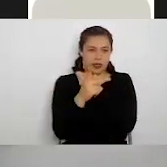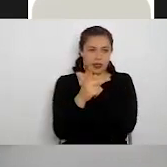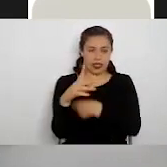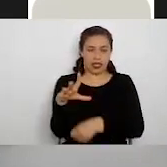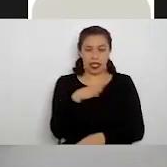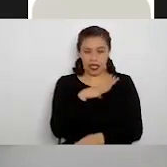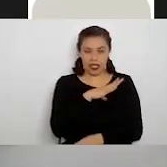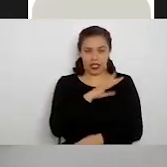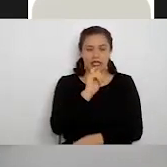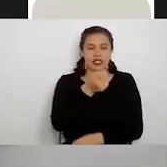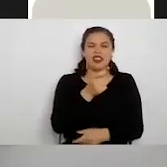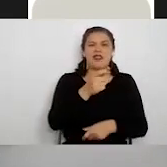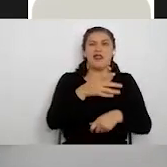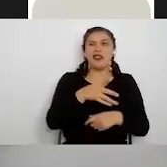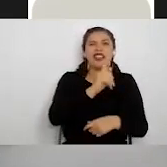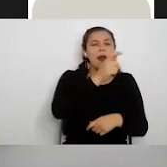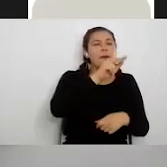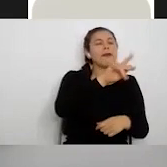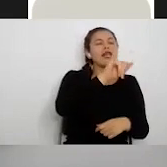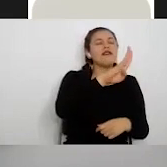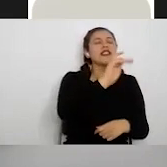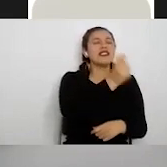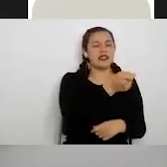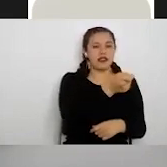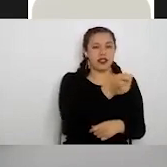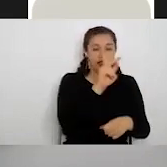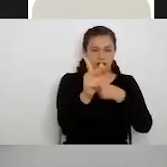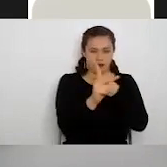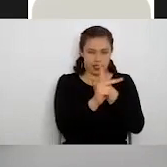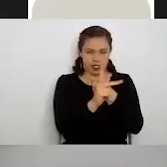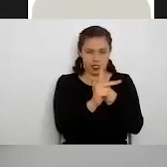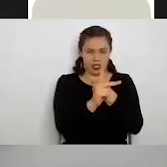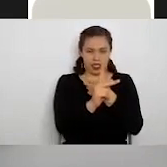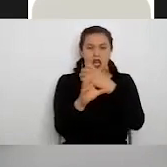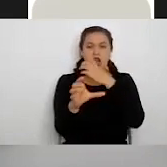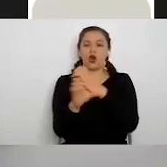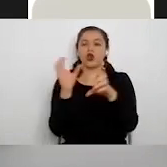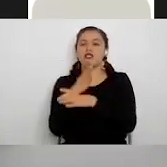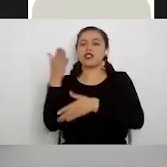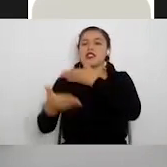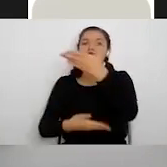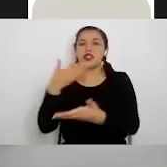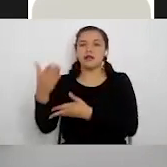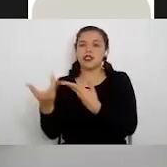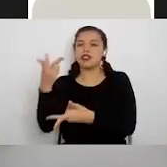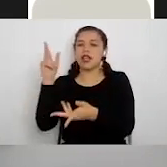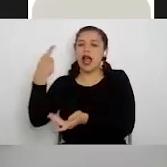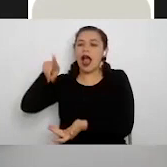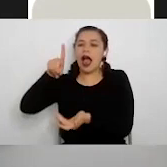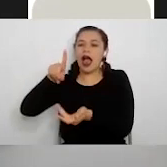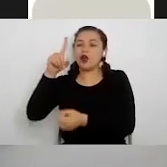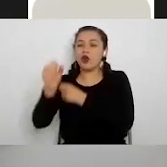la definición muy sencilla es, el PIB de un país es la cantidad de bienes y servicios que se produce en un